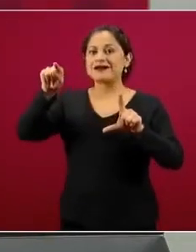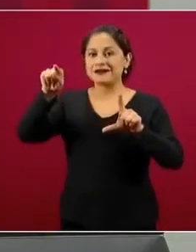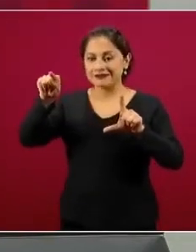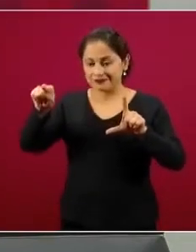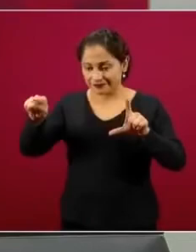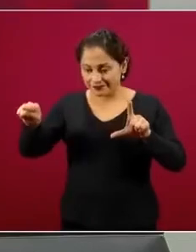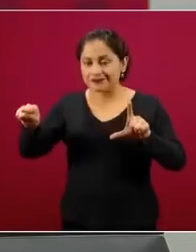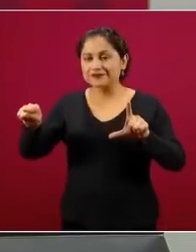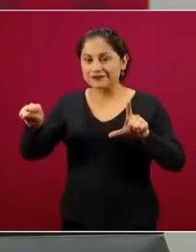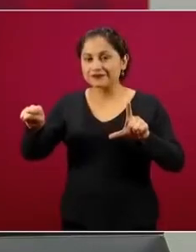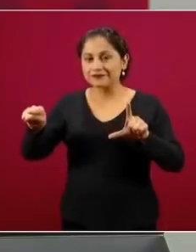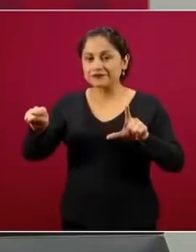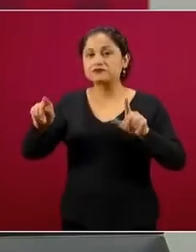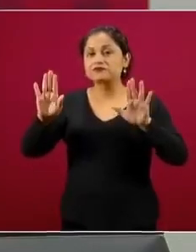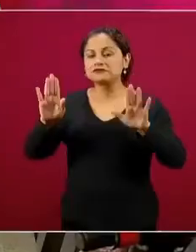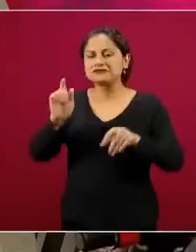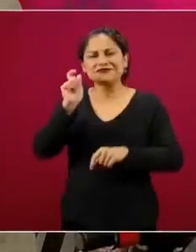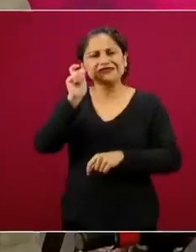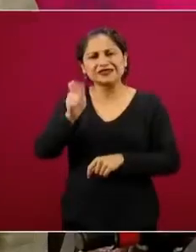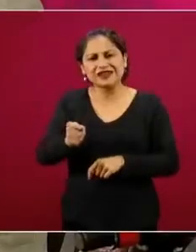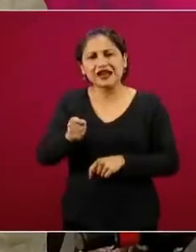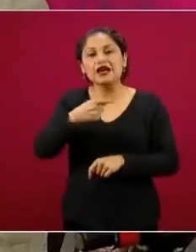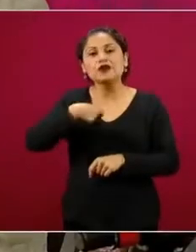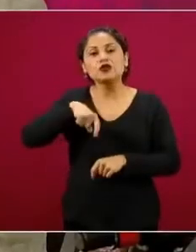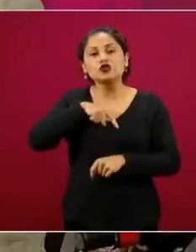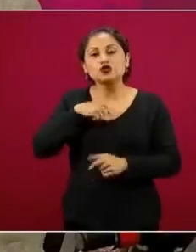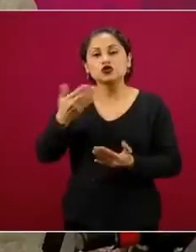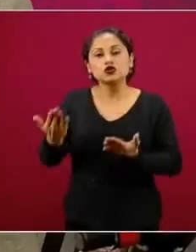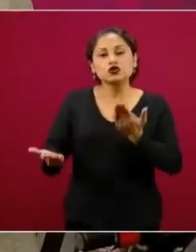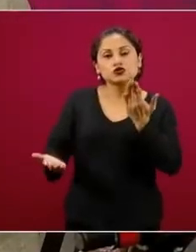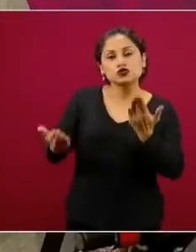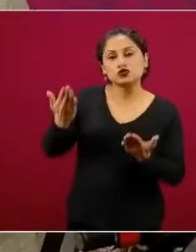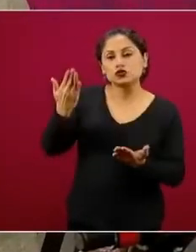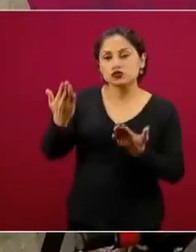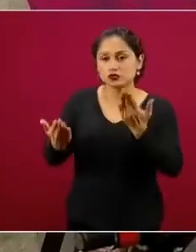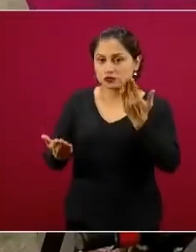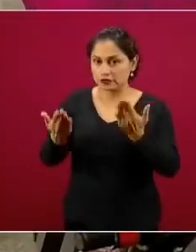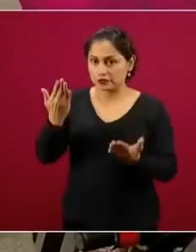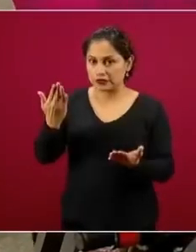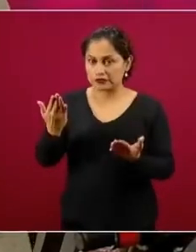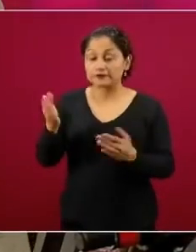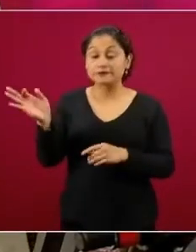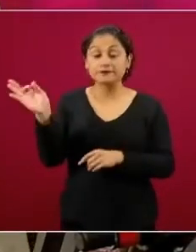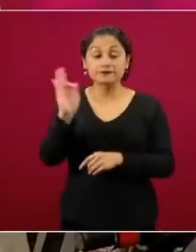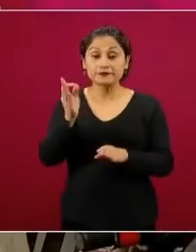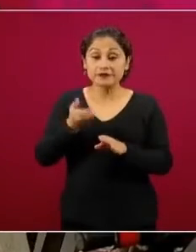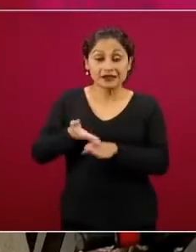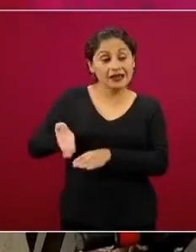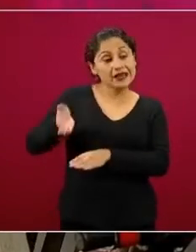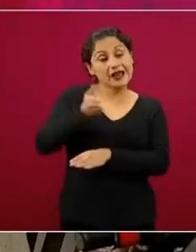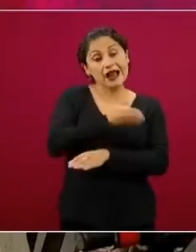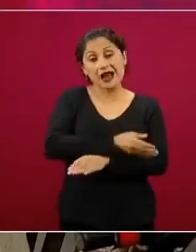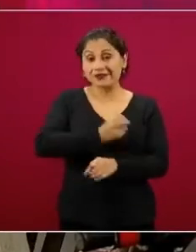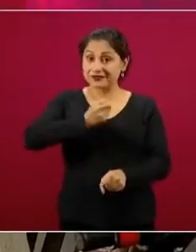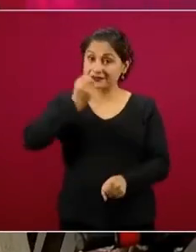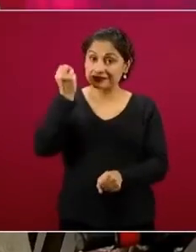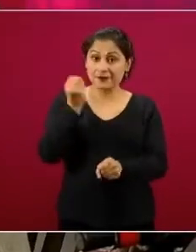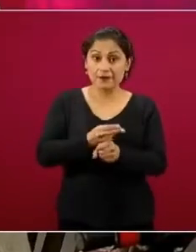con lo que hubiera ocurrido si no se hubieran implantado las medidas de salud